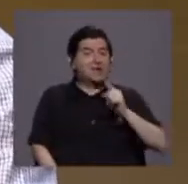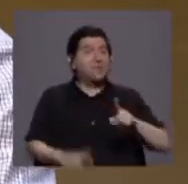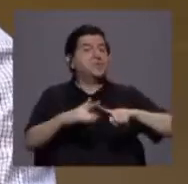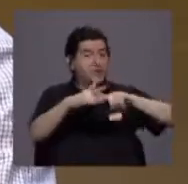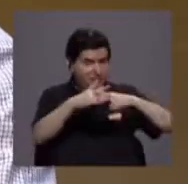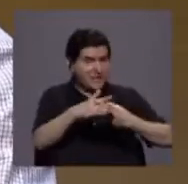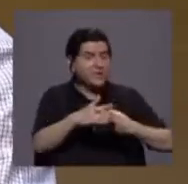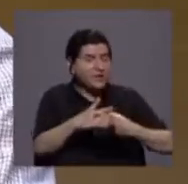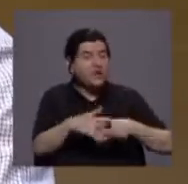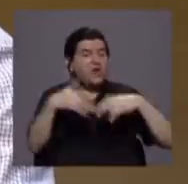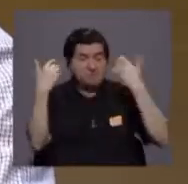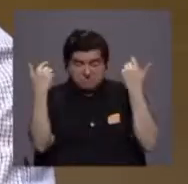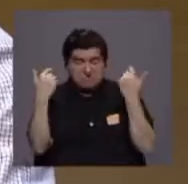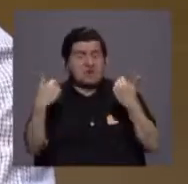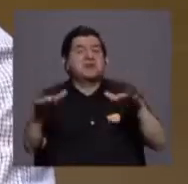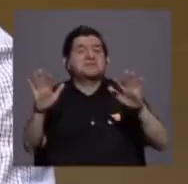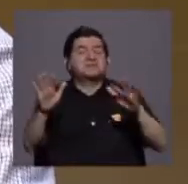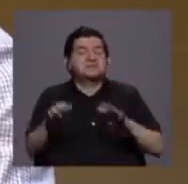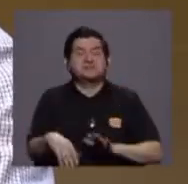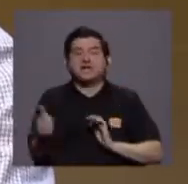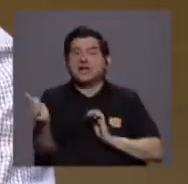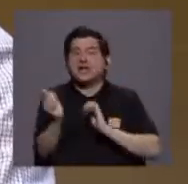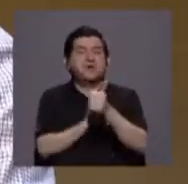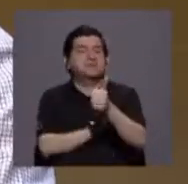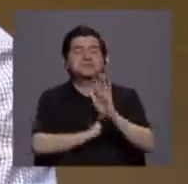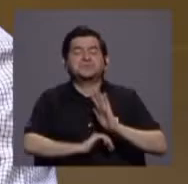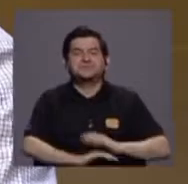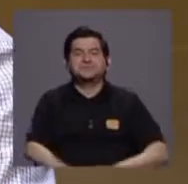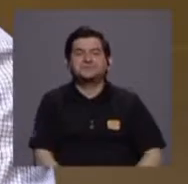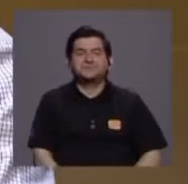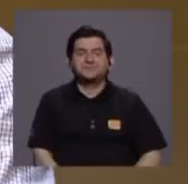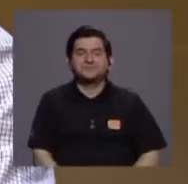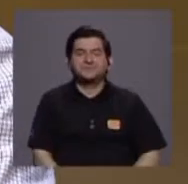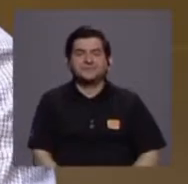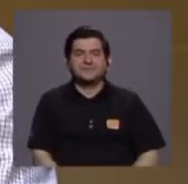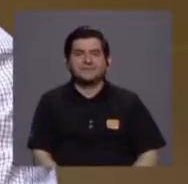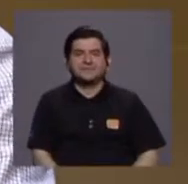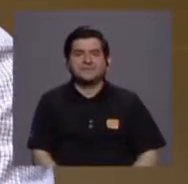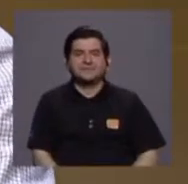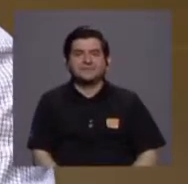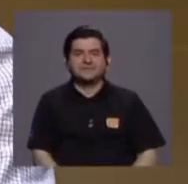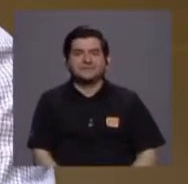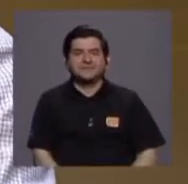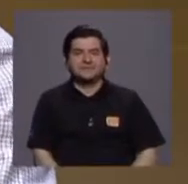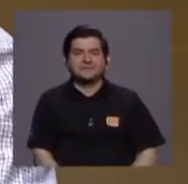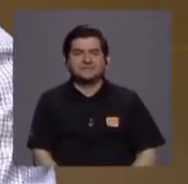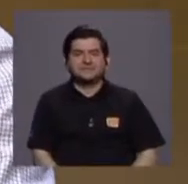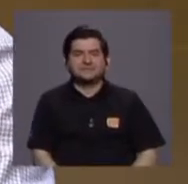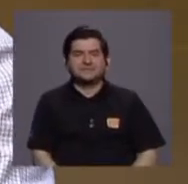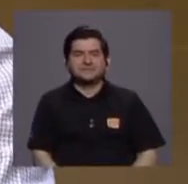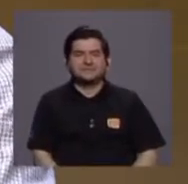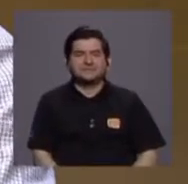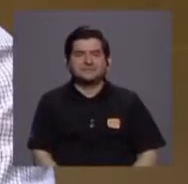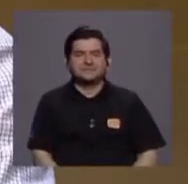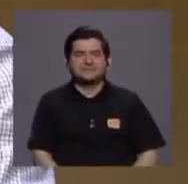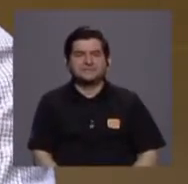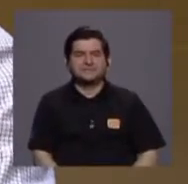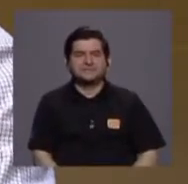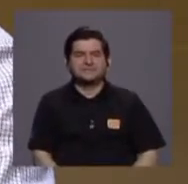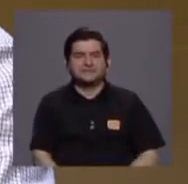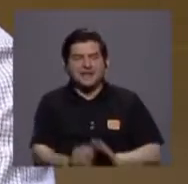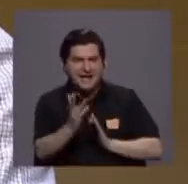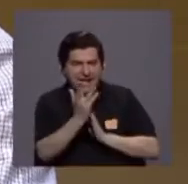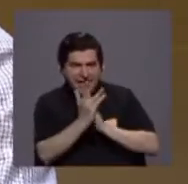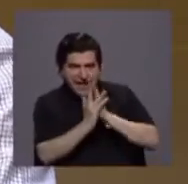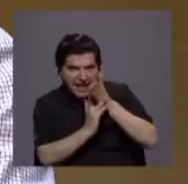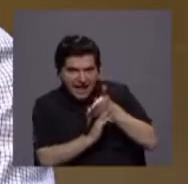introducción, que ya pasó capítulo, va a ser cómo lograr a